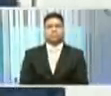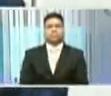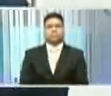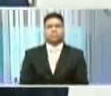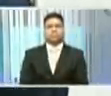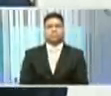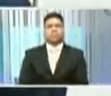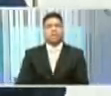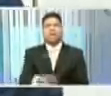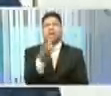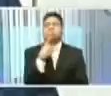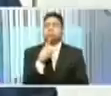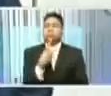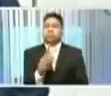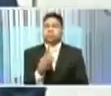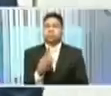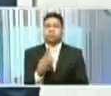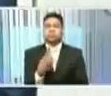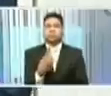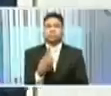se han dado la tarea